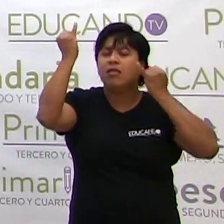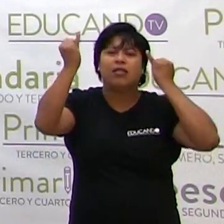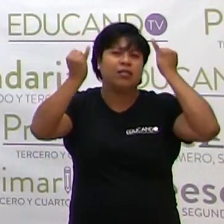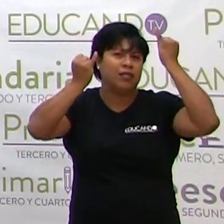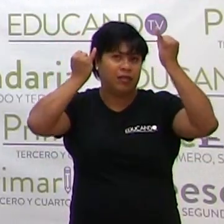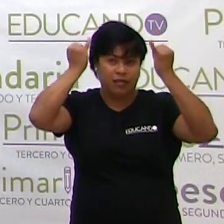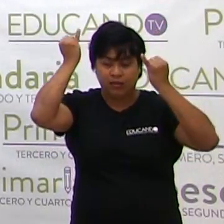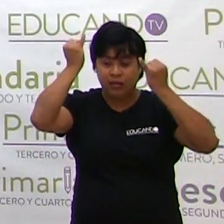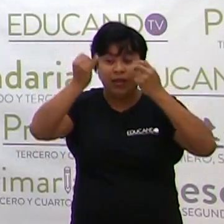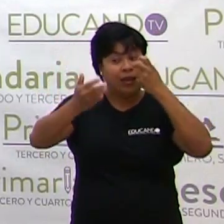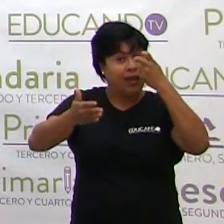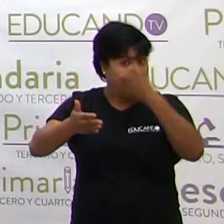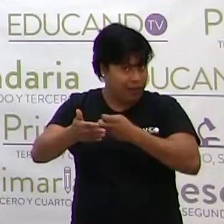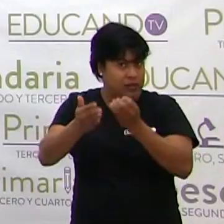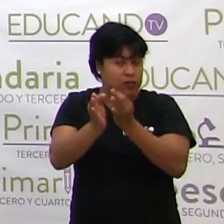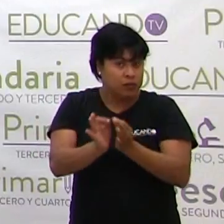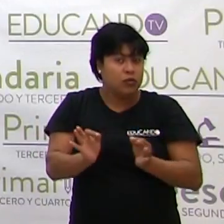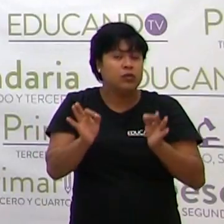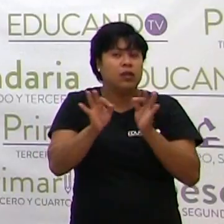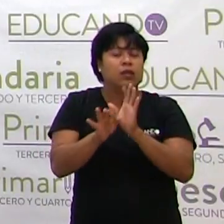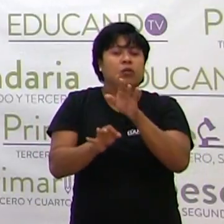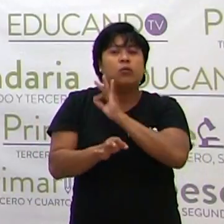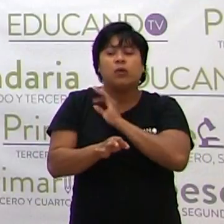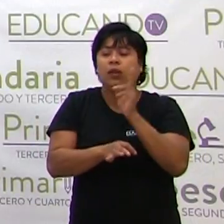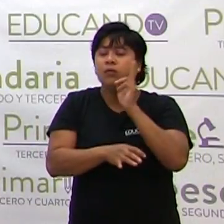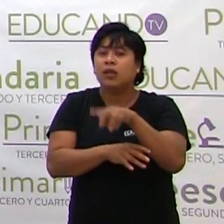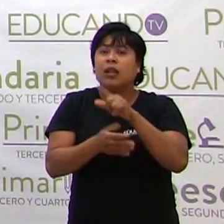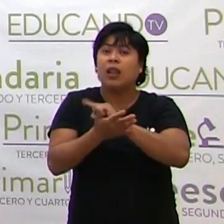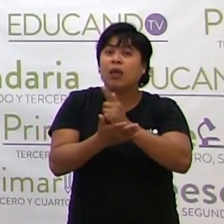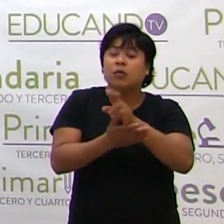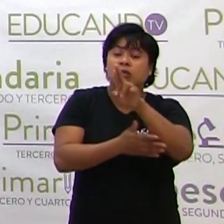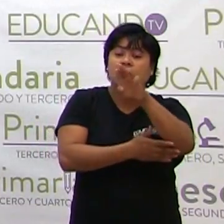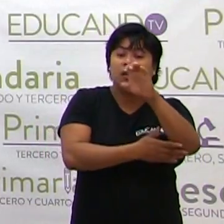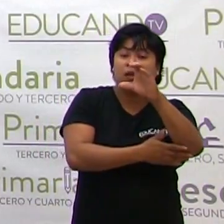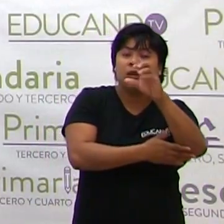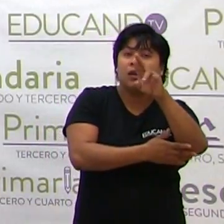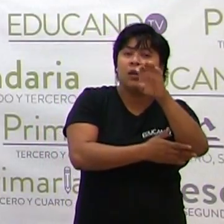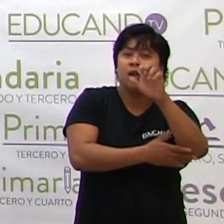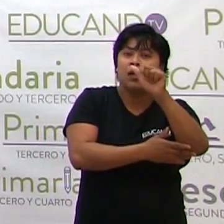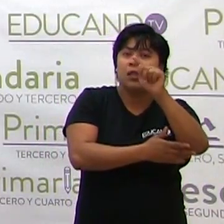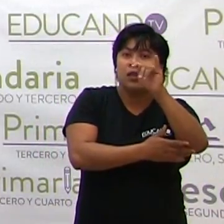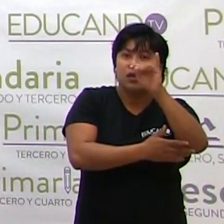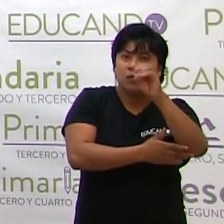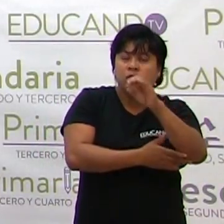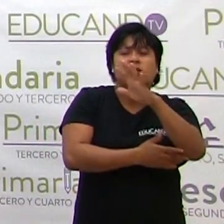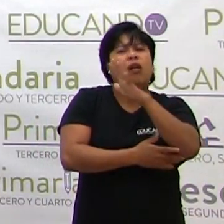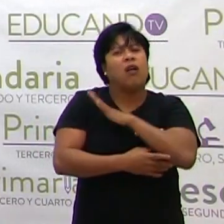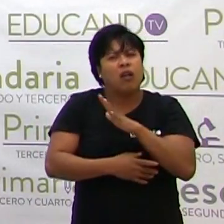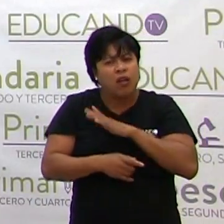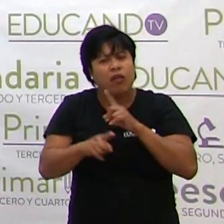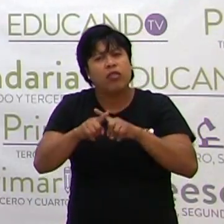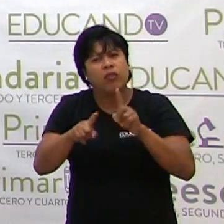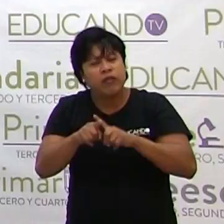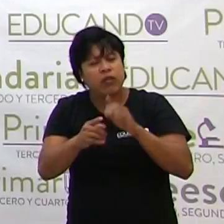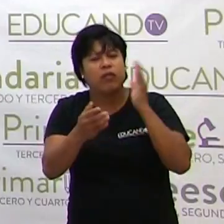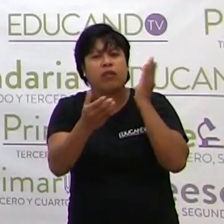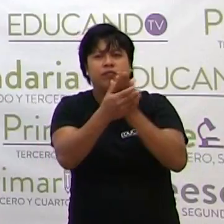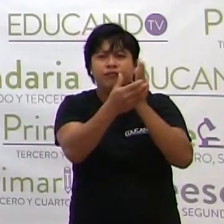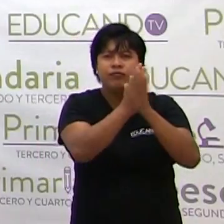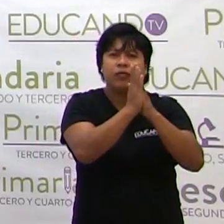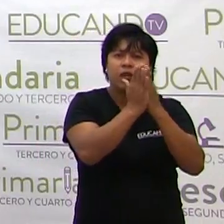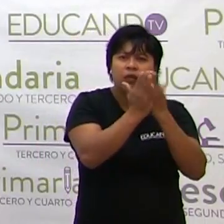muy importante, que tú puedas encontrar libros recreativos, los cuales los vas a encontrar en diferentes librerías. Y es